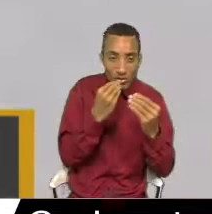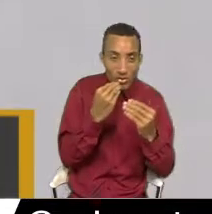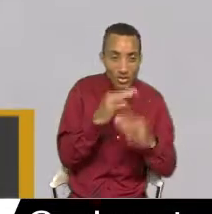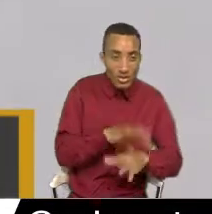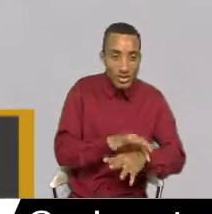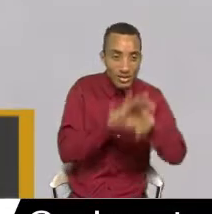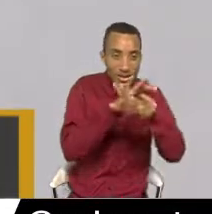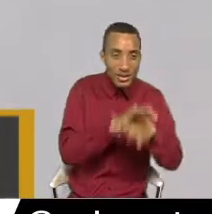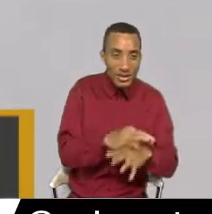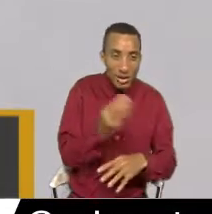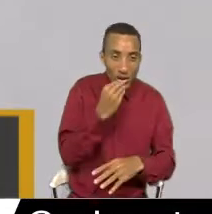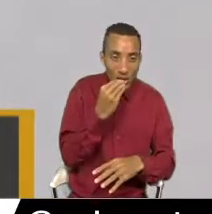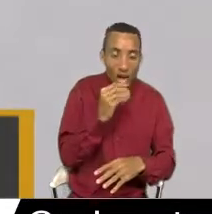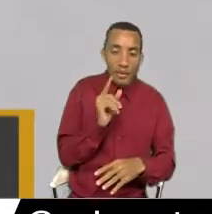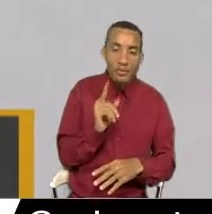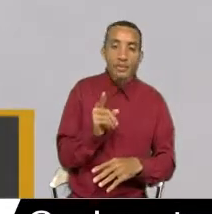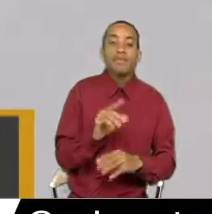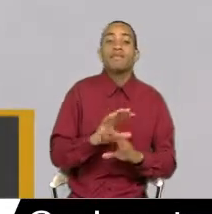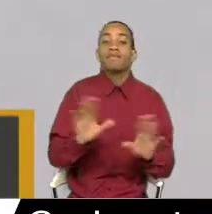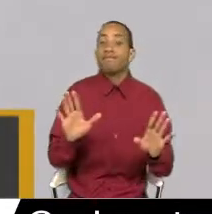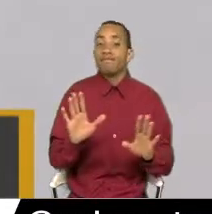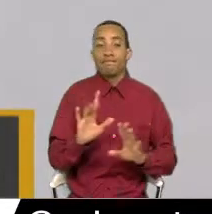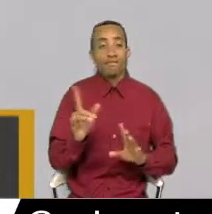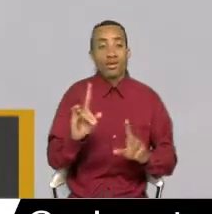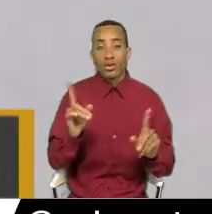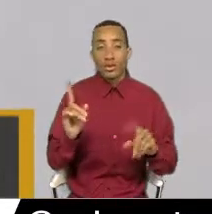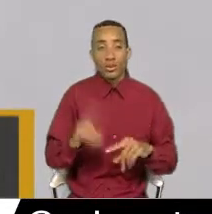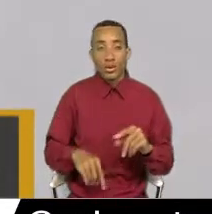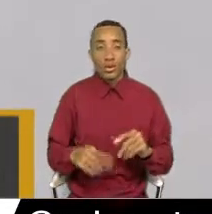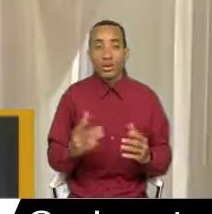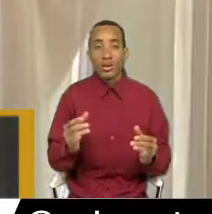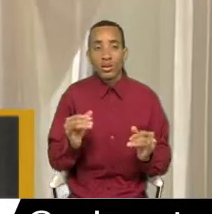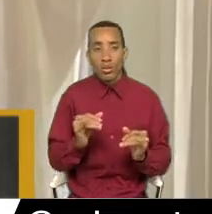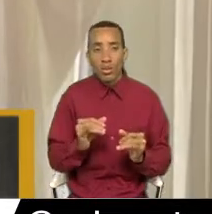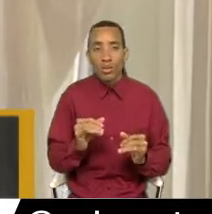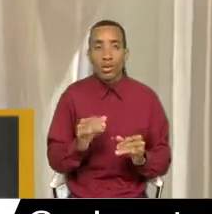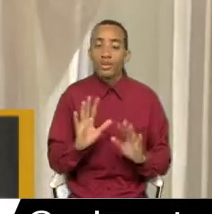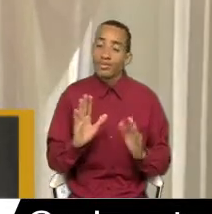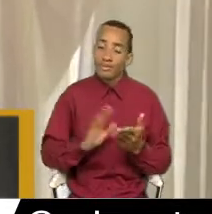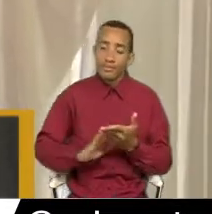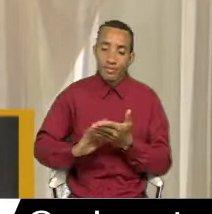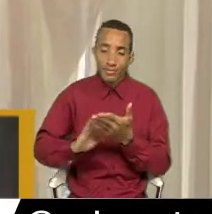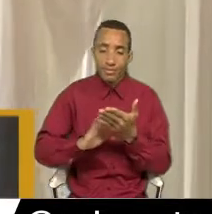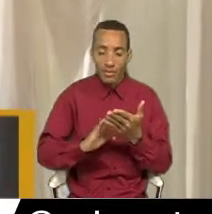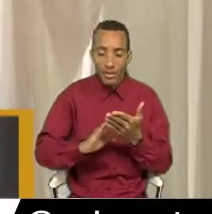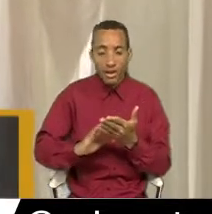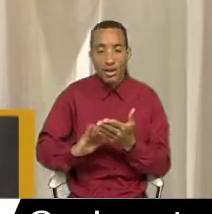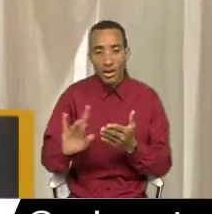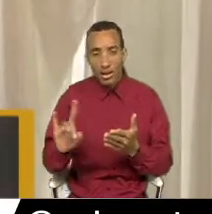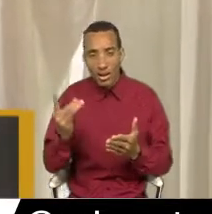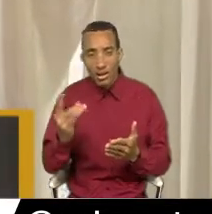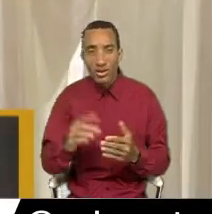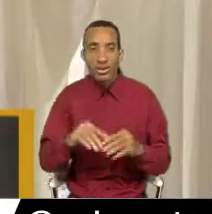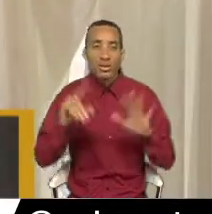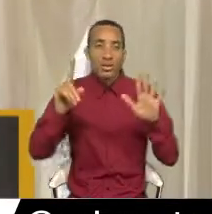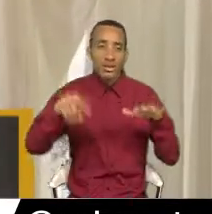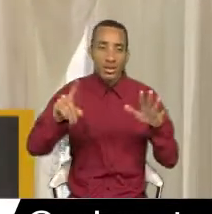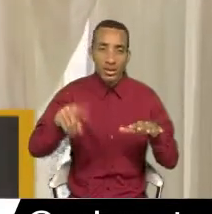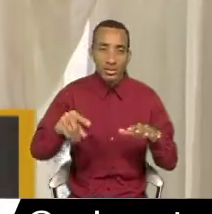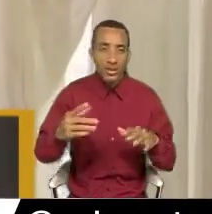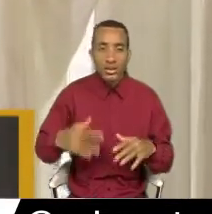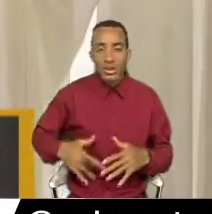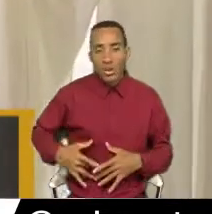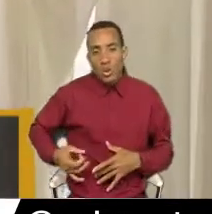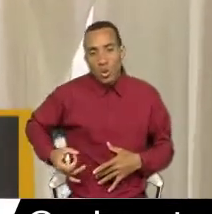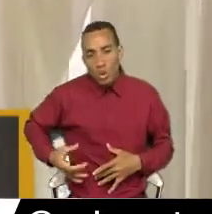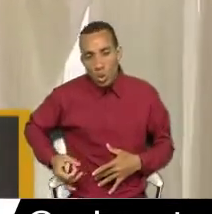el médico son 20 kilos que tengo que bajar más. Pues verdad que me colaboren y me ayuden a arreglar esa problemática, porque de verdad ya son 6 meses, de verdad que yo ya no soporto el